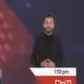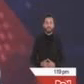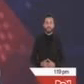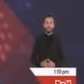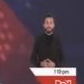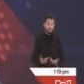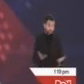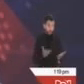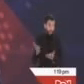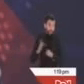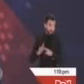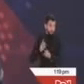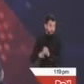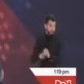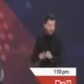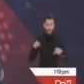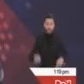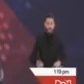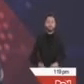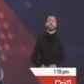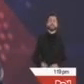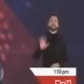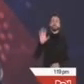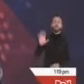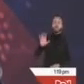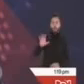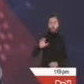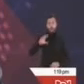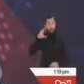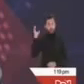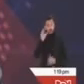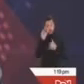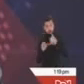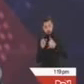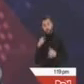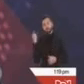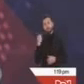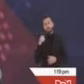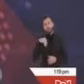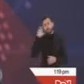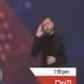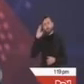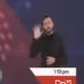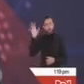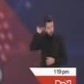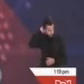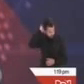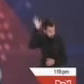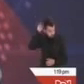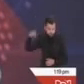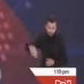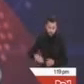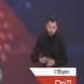Hay que aplicar. Y en este momento el Pacífico colombiano es uno de los destinos más visitados. La temporada de ballenas llama la atención de turistas